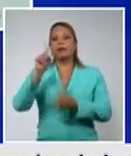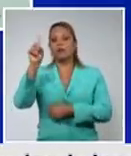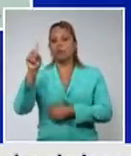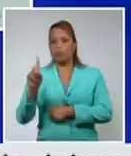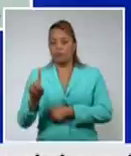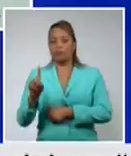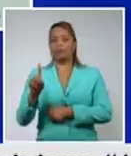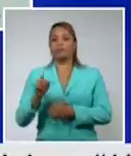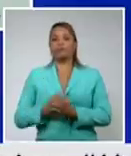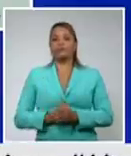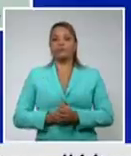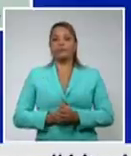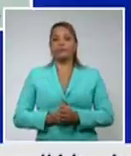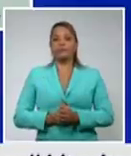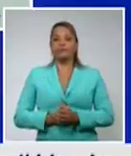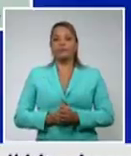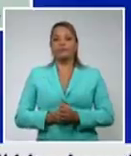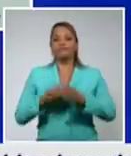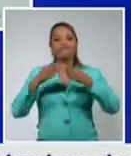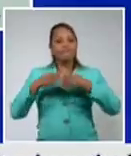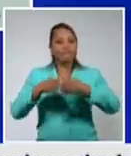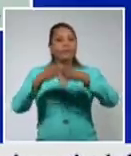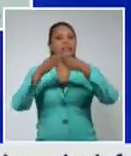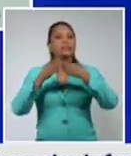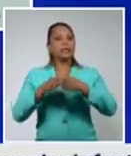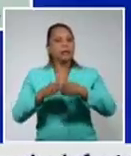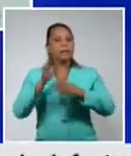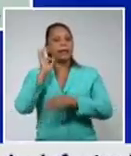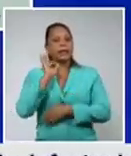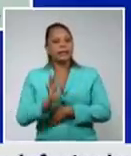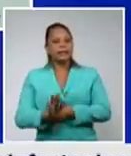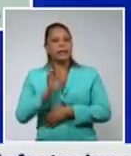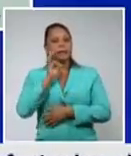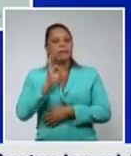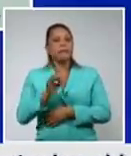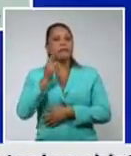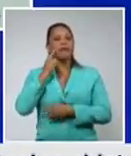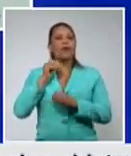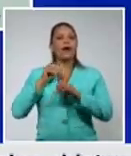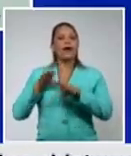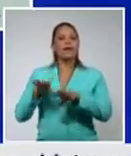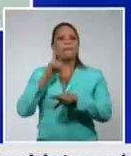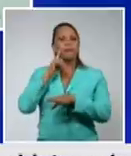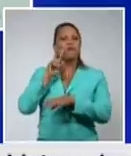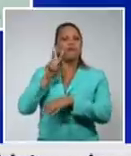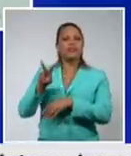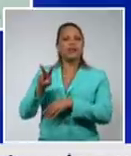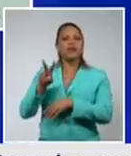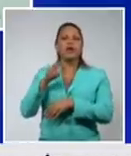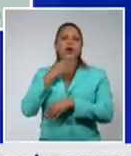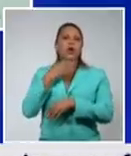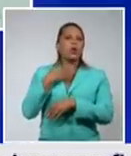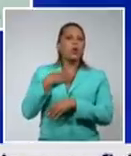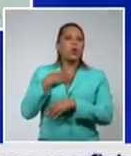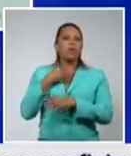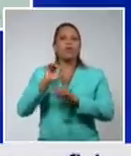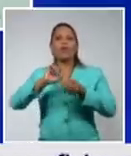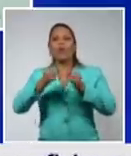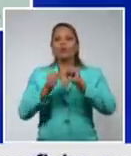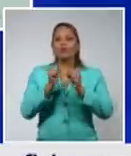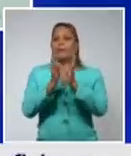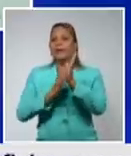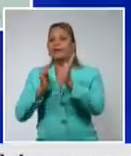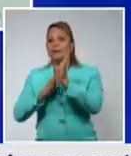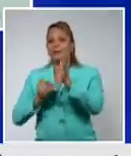cada uno. Granma, que siempre le hemos puesto de ejemplo de cómo ellos lograron durante meses mantener el control